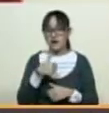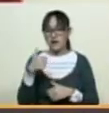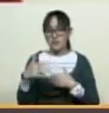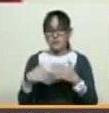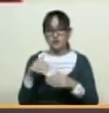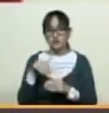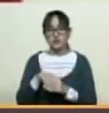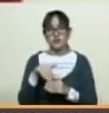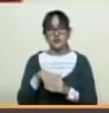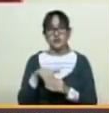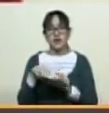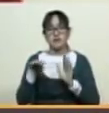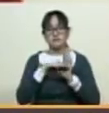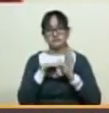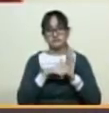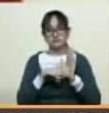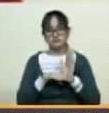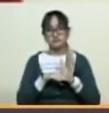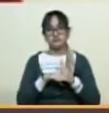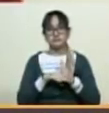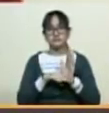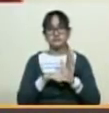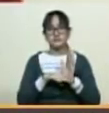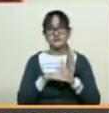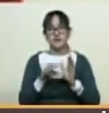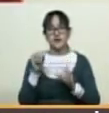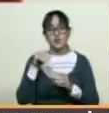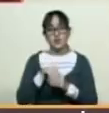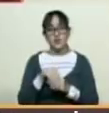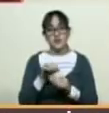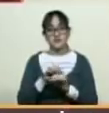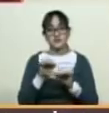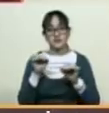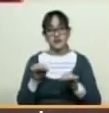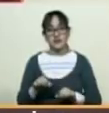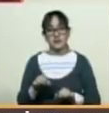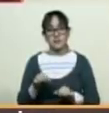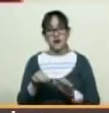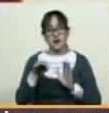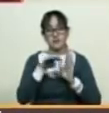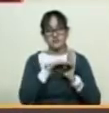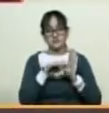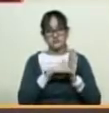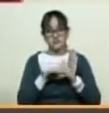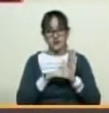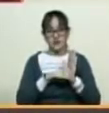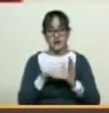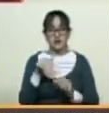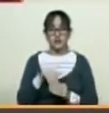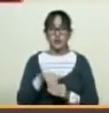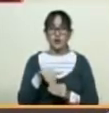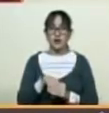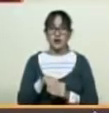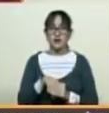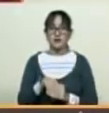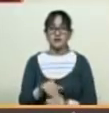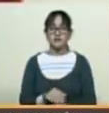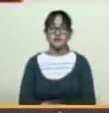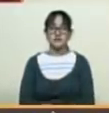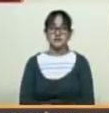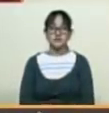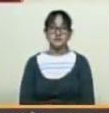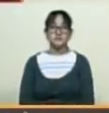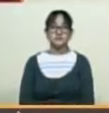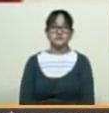electoral las garantías de que están incluidas en nuestro sistema de garantías electorales. Asimismo,